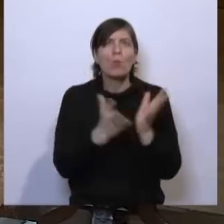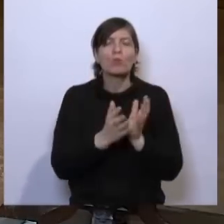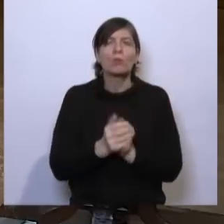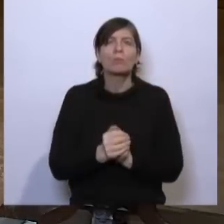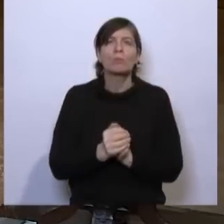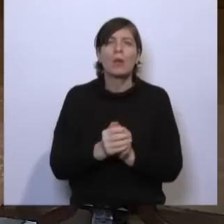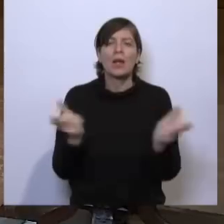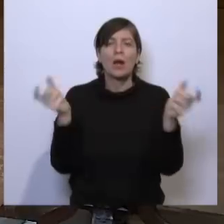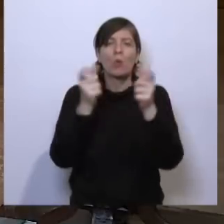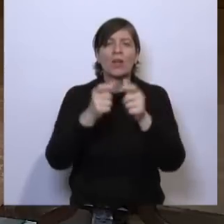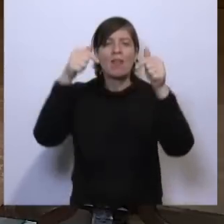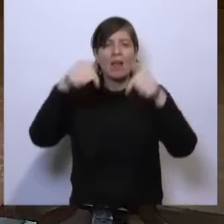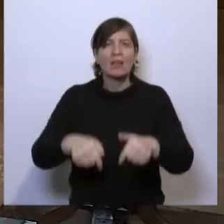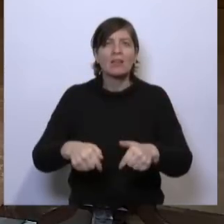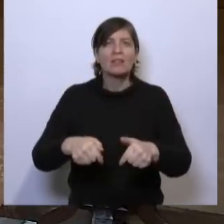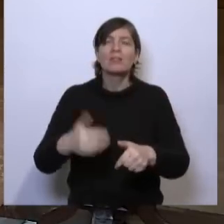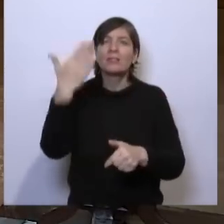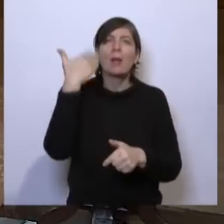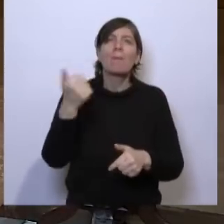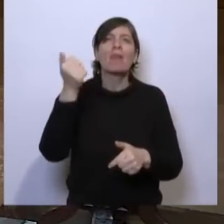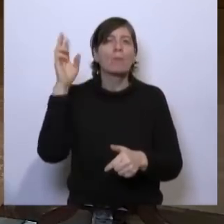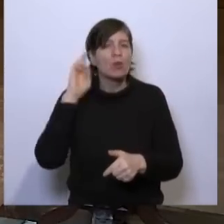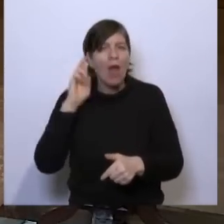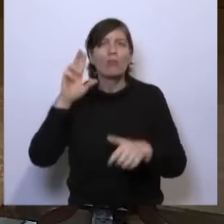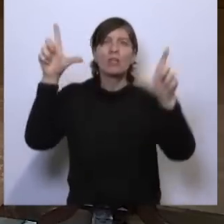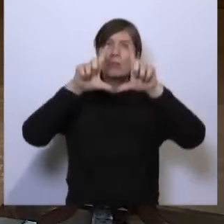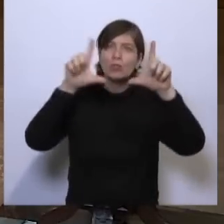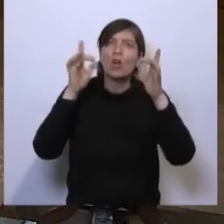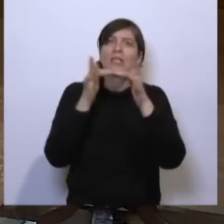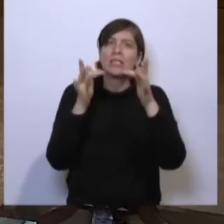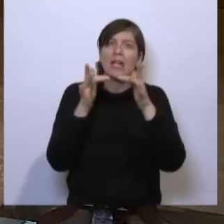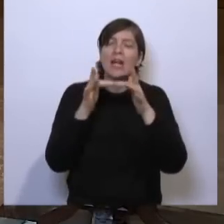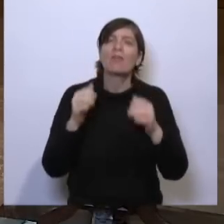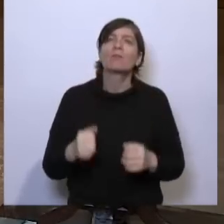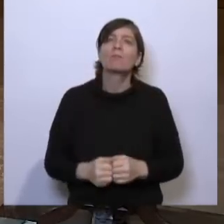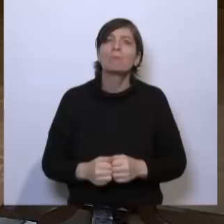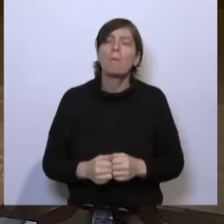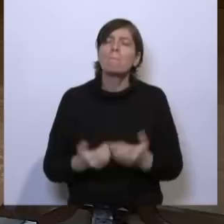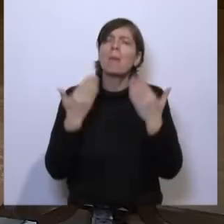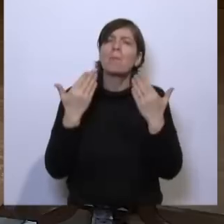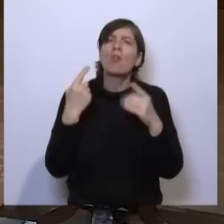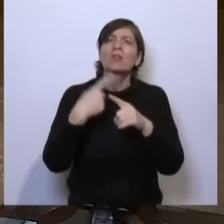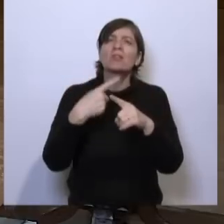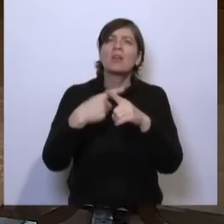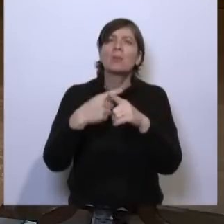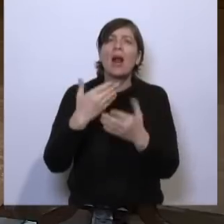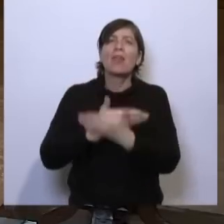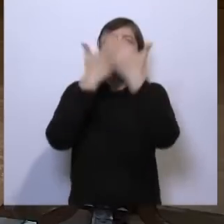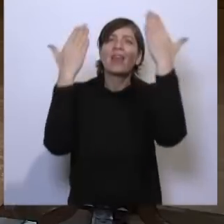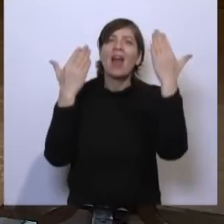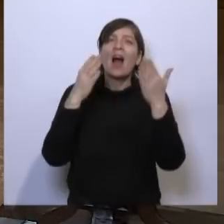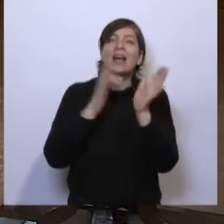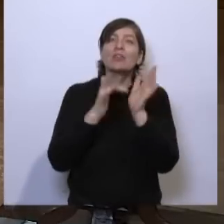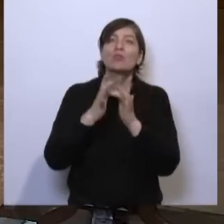tierra, reunida aquí, convocada por la radio, la televisión, las redes sociales, para celebrar el día en que Cristo